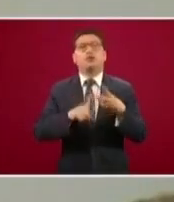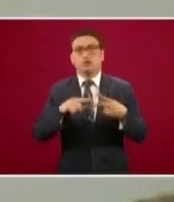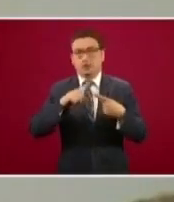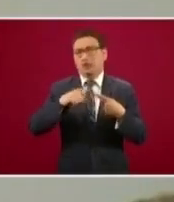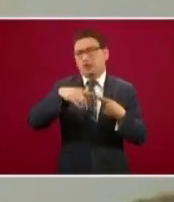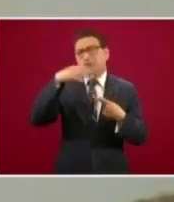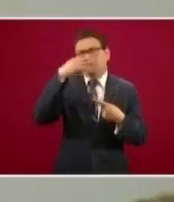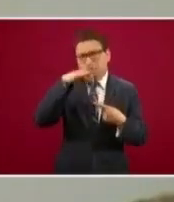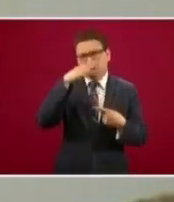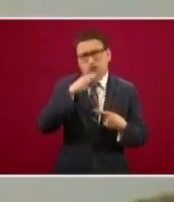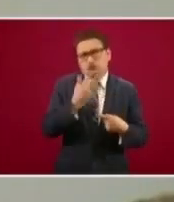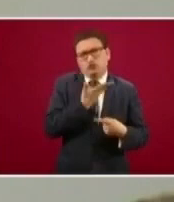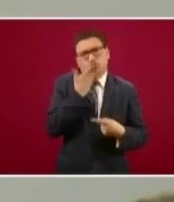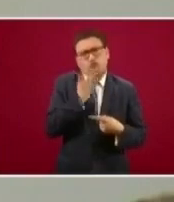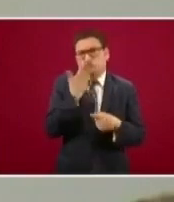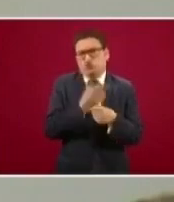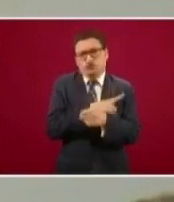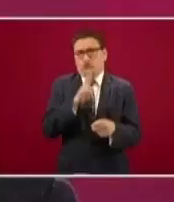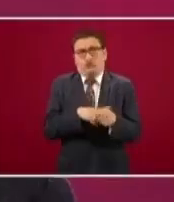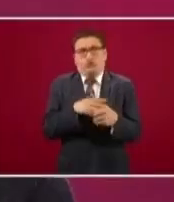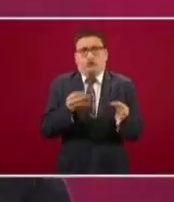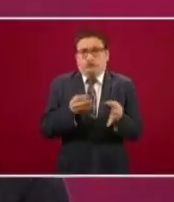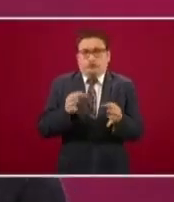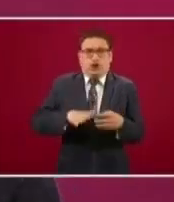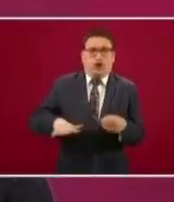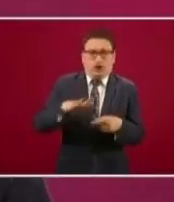Este ha tenido disponibles